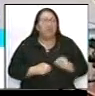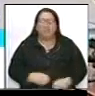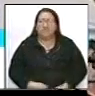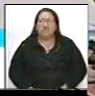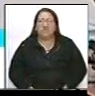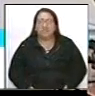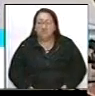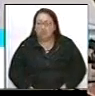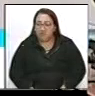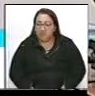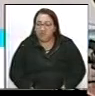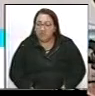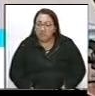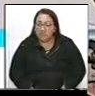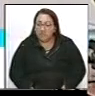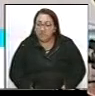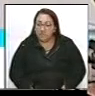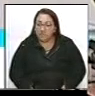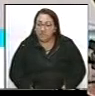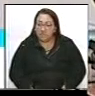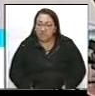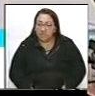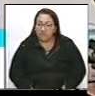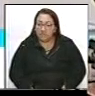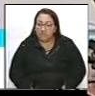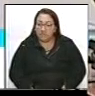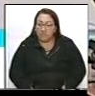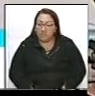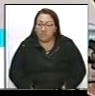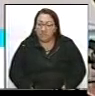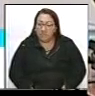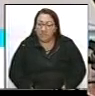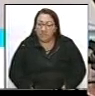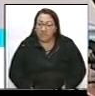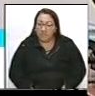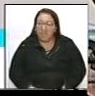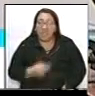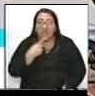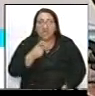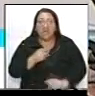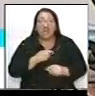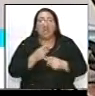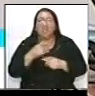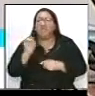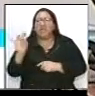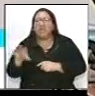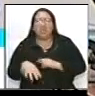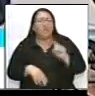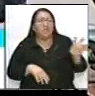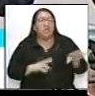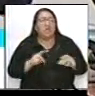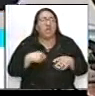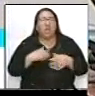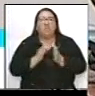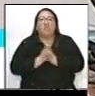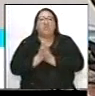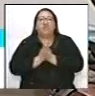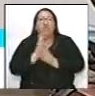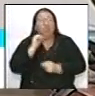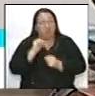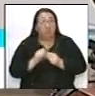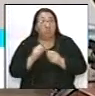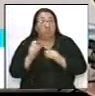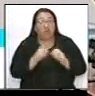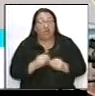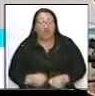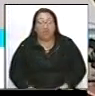y hacer un argumento radicalmente diferente para justificar lo que nos interesa. Acá se dijo, y recuerdo mucho el